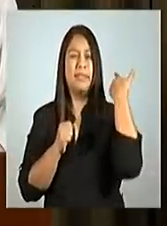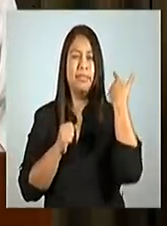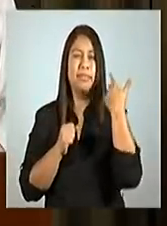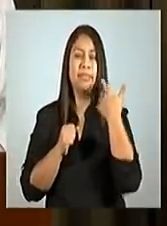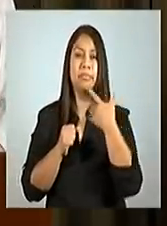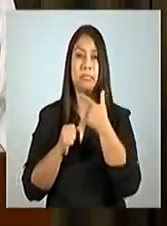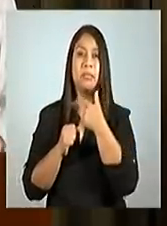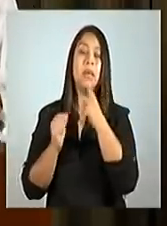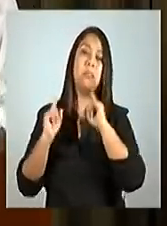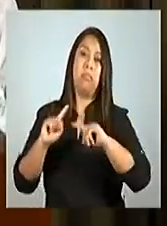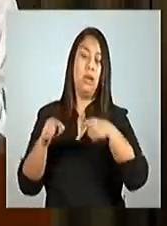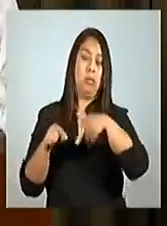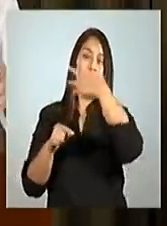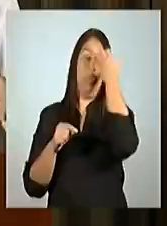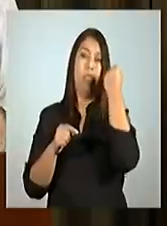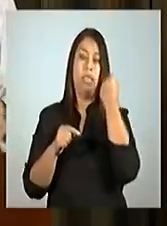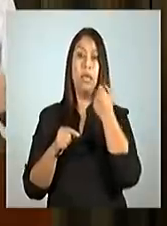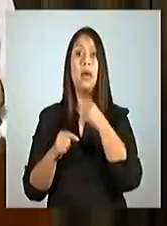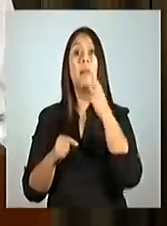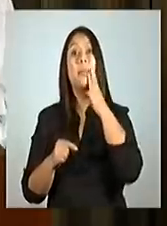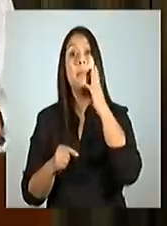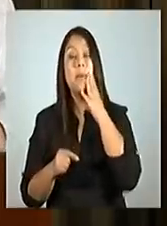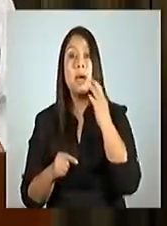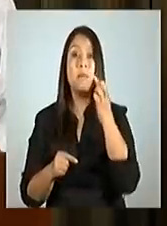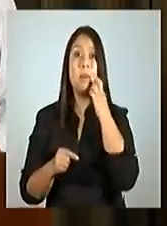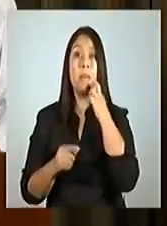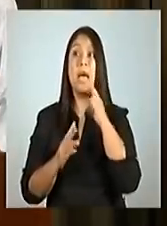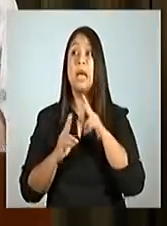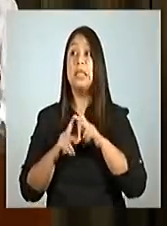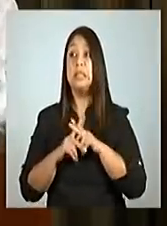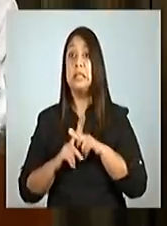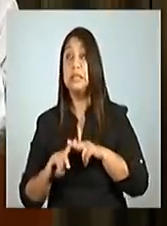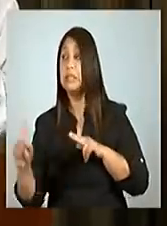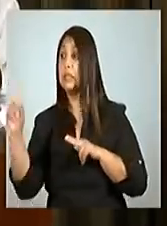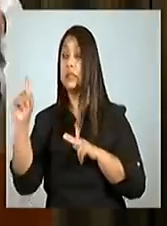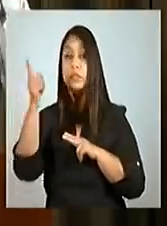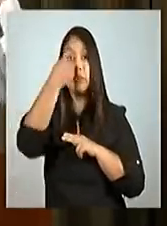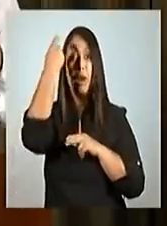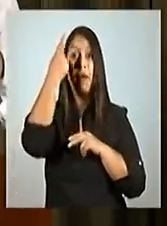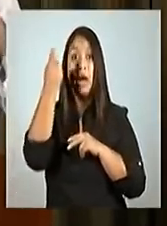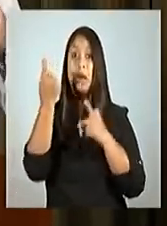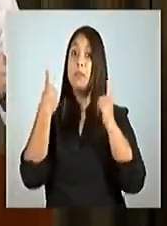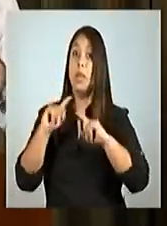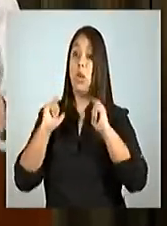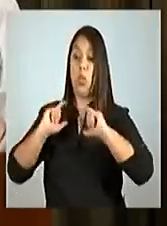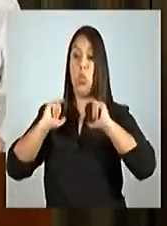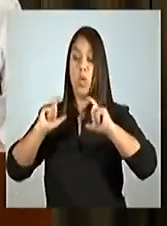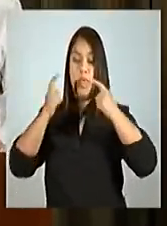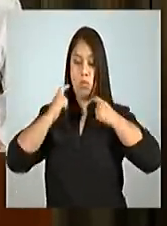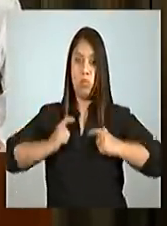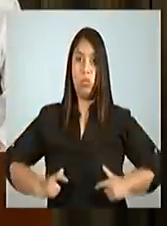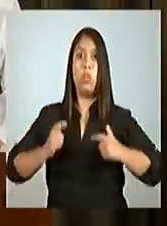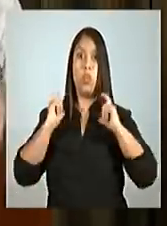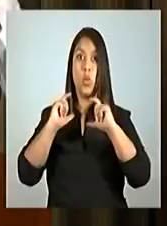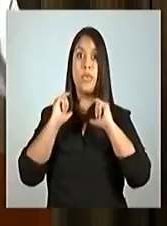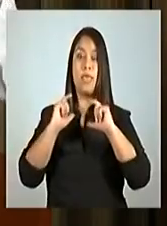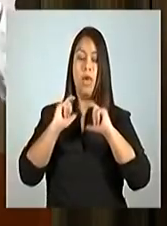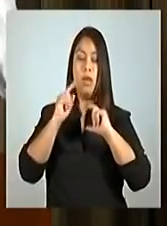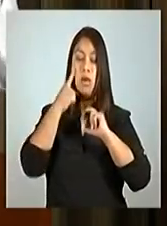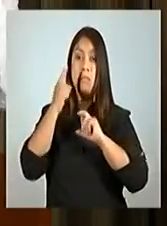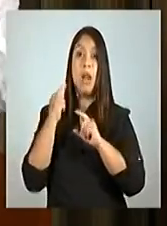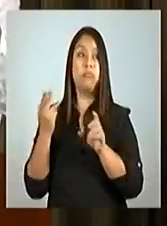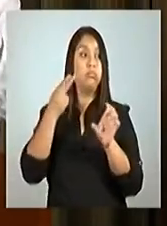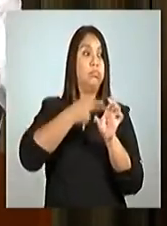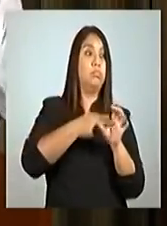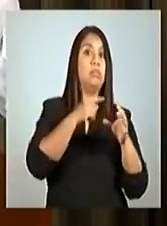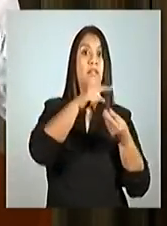les había olvidado. Madres y padres que salen a trabajar, pero que sin embargo se cuidan para proteger a su familia. Hoy hay